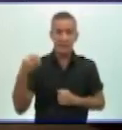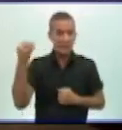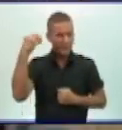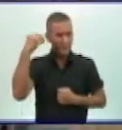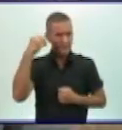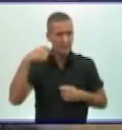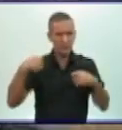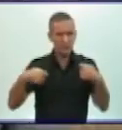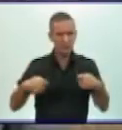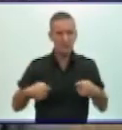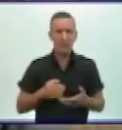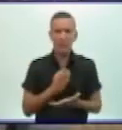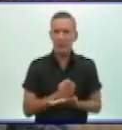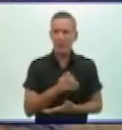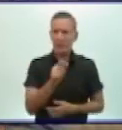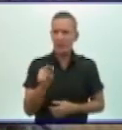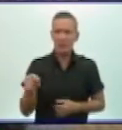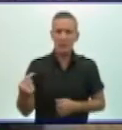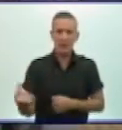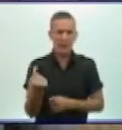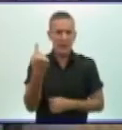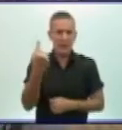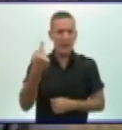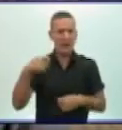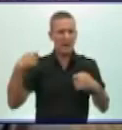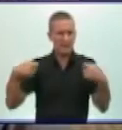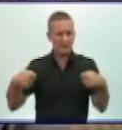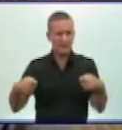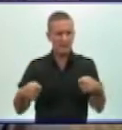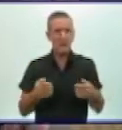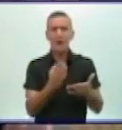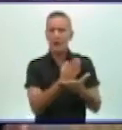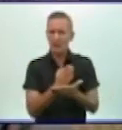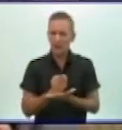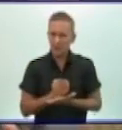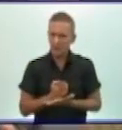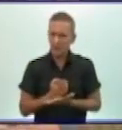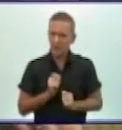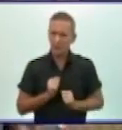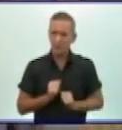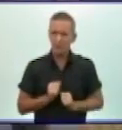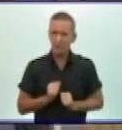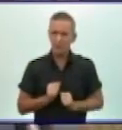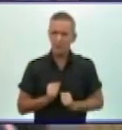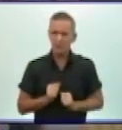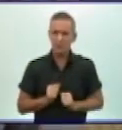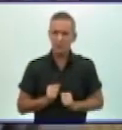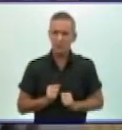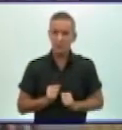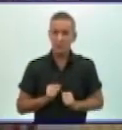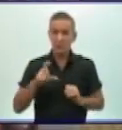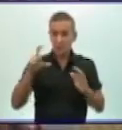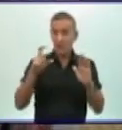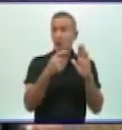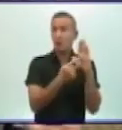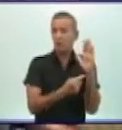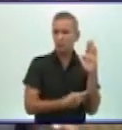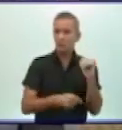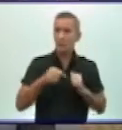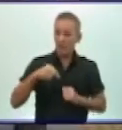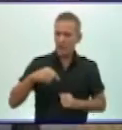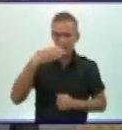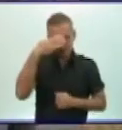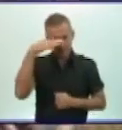del estudiante. El primer deber, eso es lo que todos saben, estudiar. Y tienen condiciones en Cuba y tienen